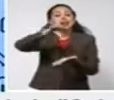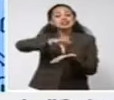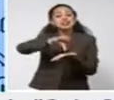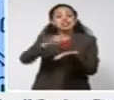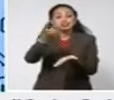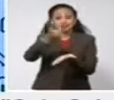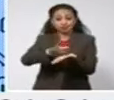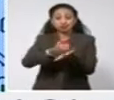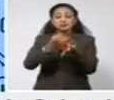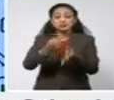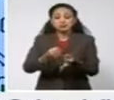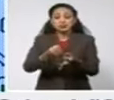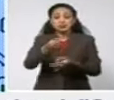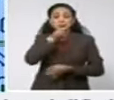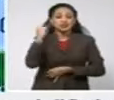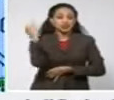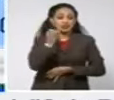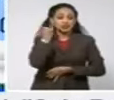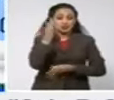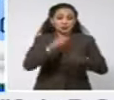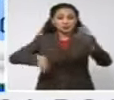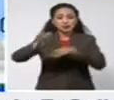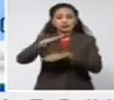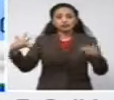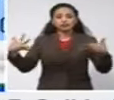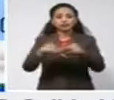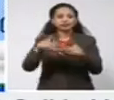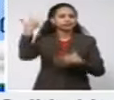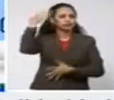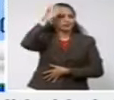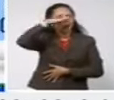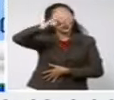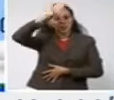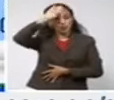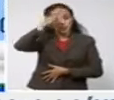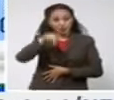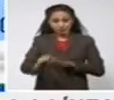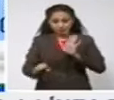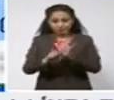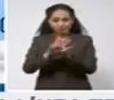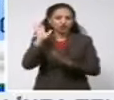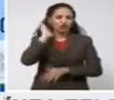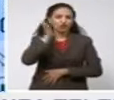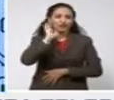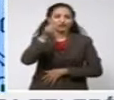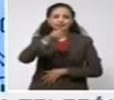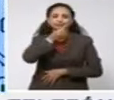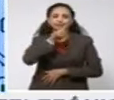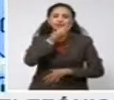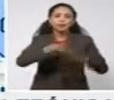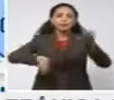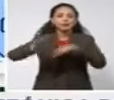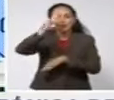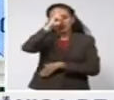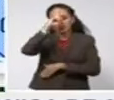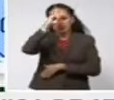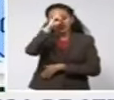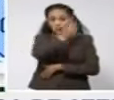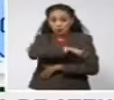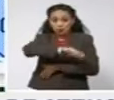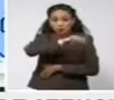del Ministerio de Relaciones Exteriores de la República de Cuba. De inmediato iniciamos la conferencia de prensa del Ministerio de Salud Pública sobre